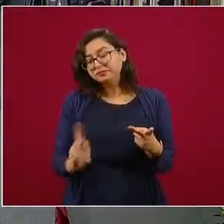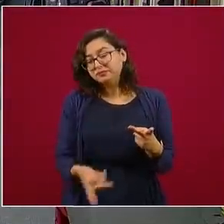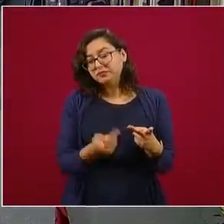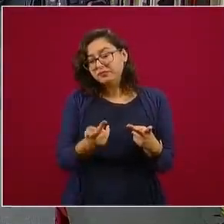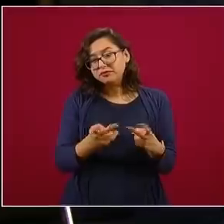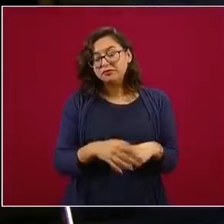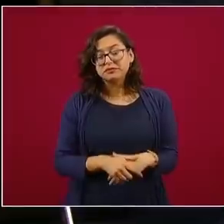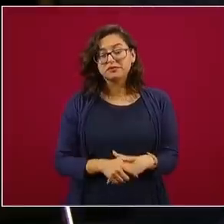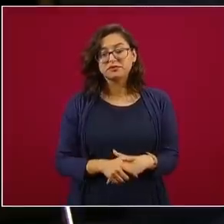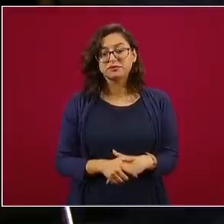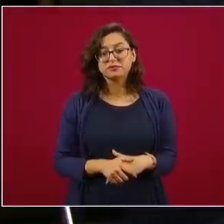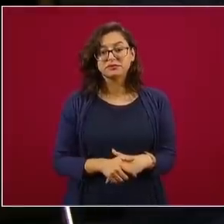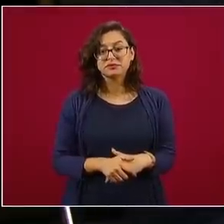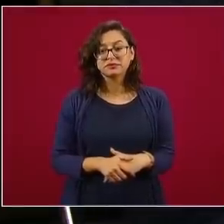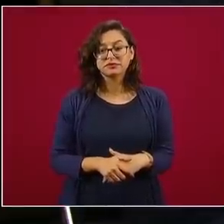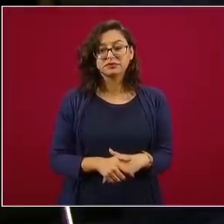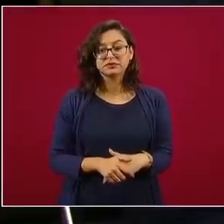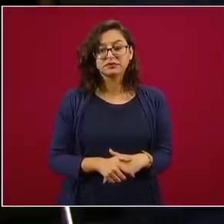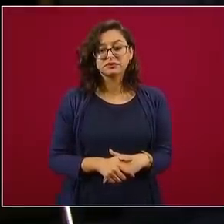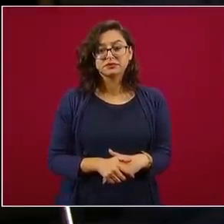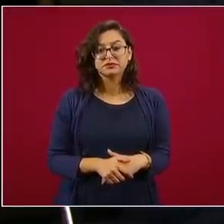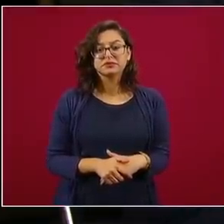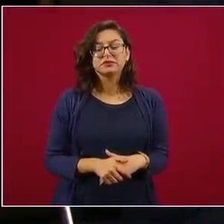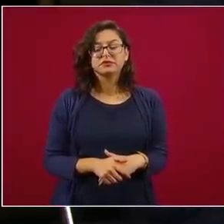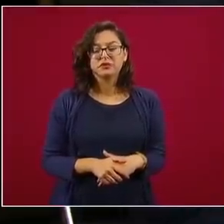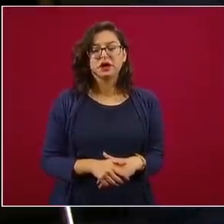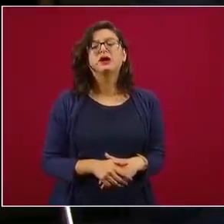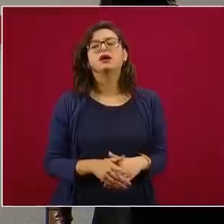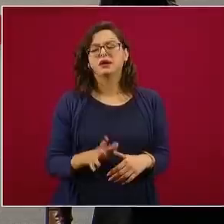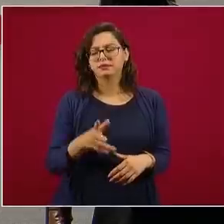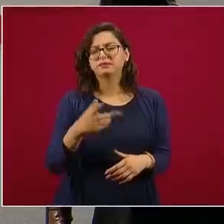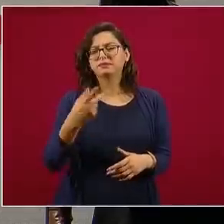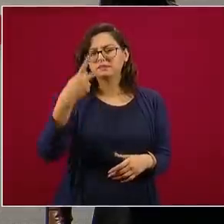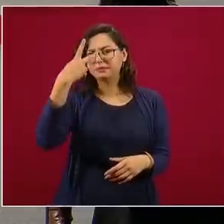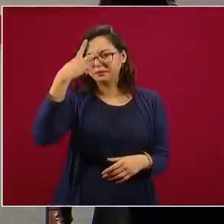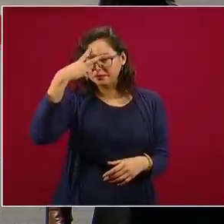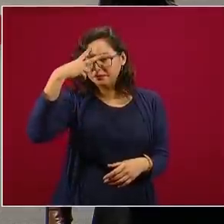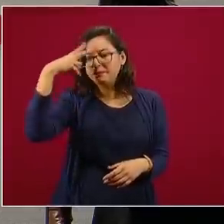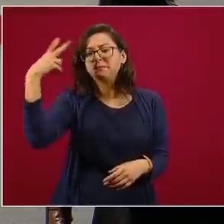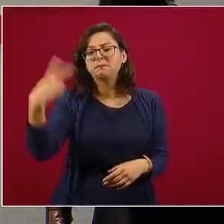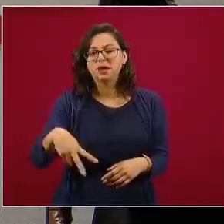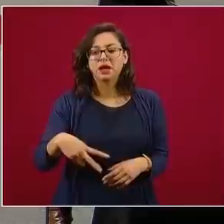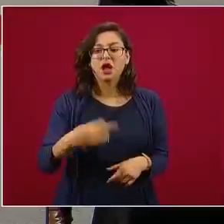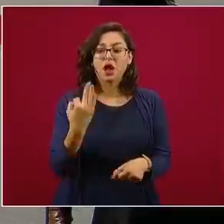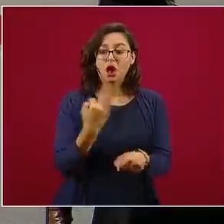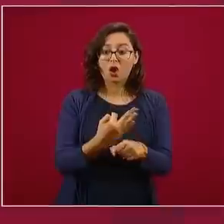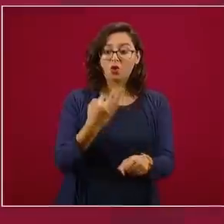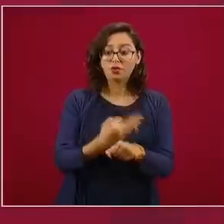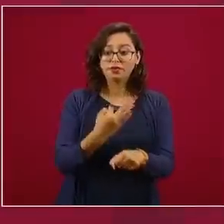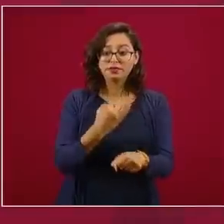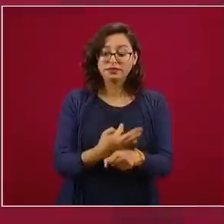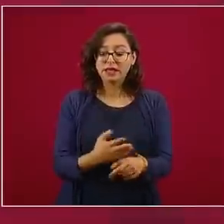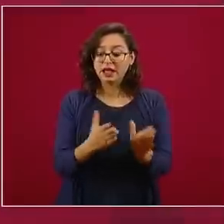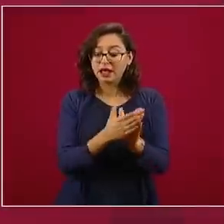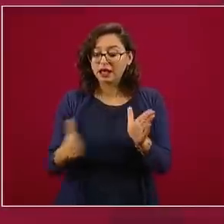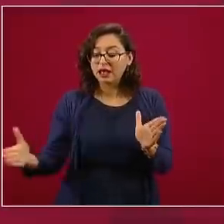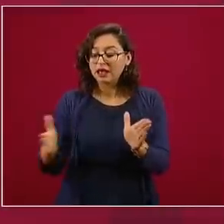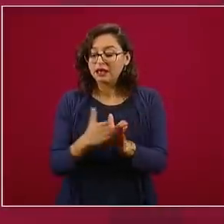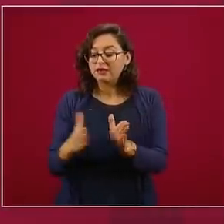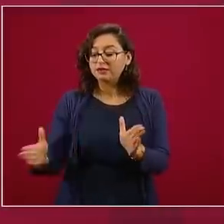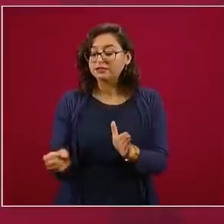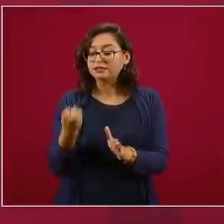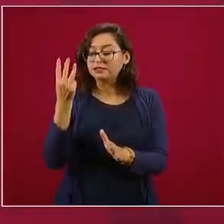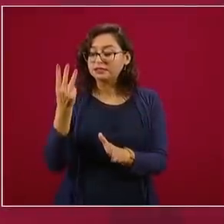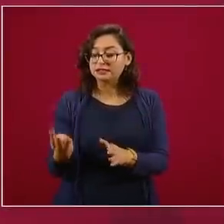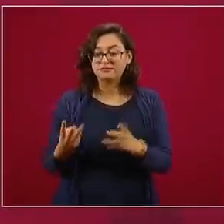va a aprobar en mexicanos. En mexicanos. En estos momentos, la prioridad de los estudios clínicos de fase 3